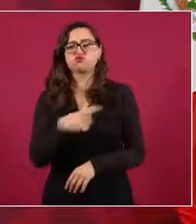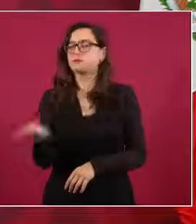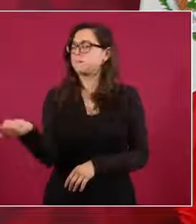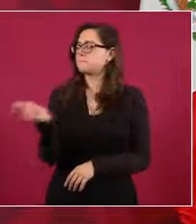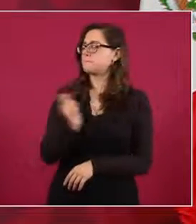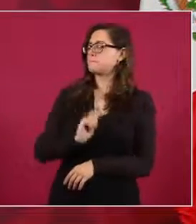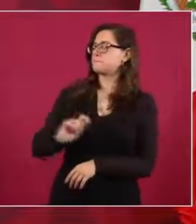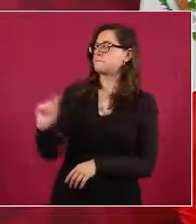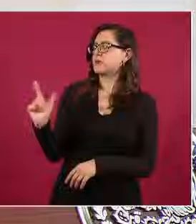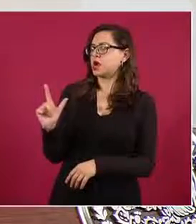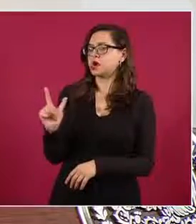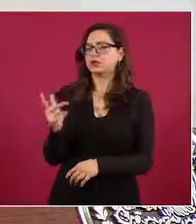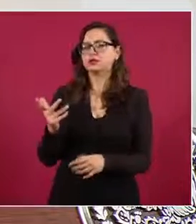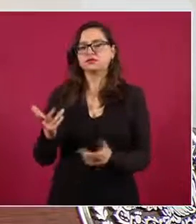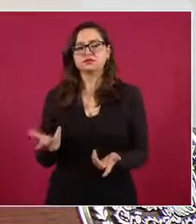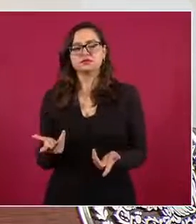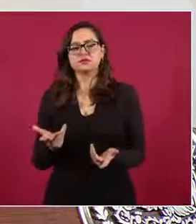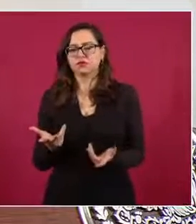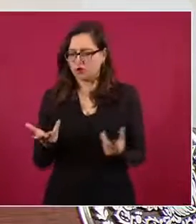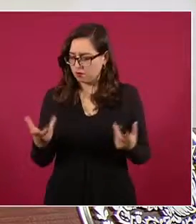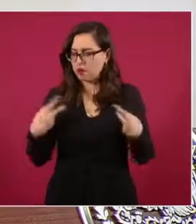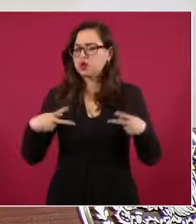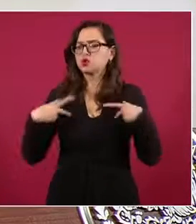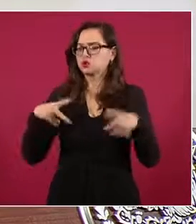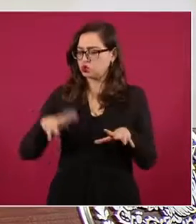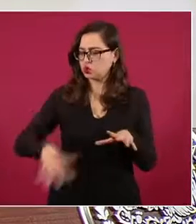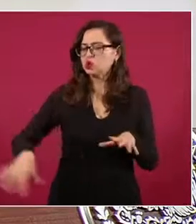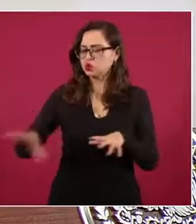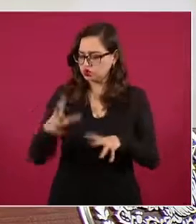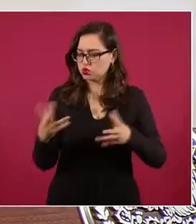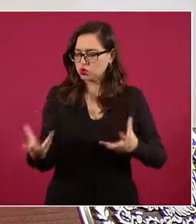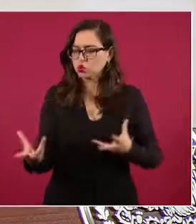que pertenecían a la sociedad civil.